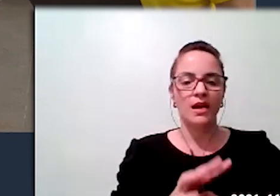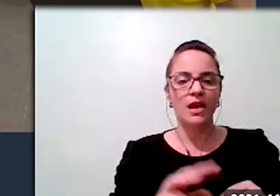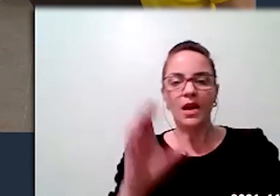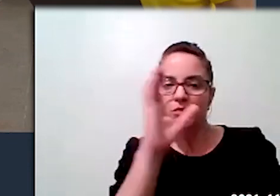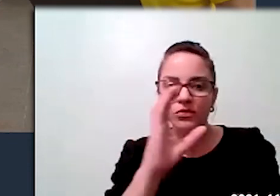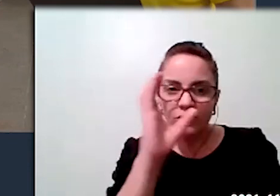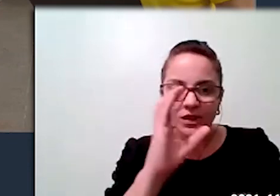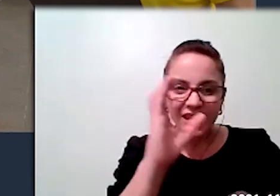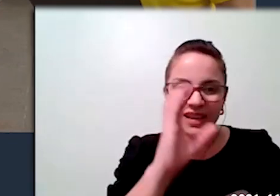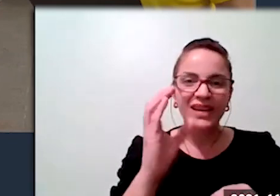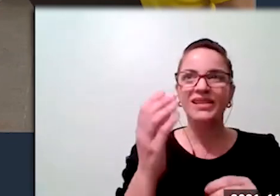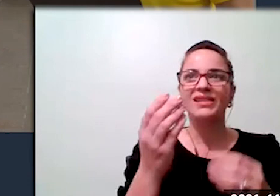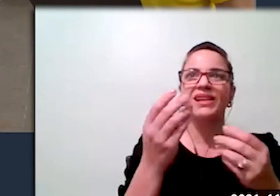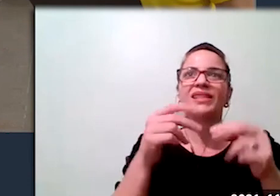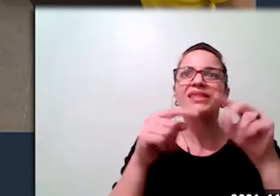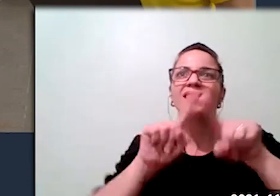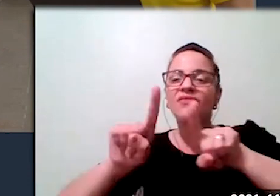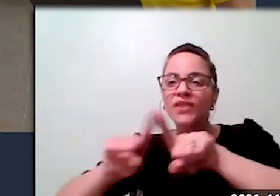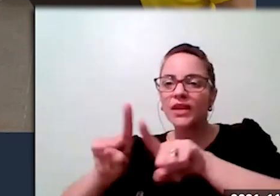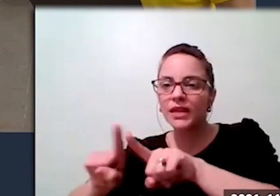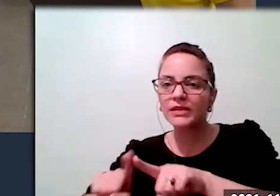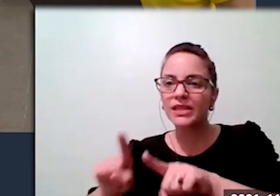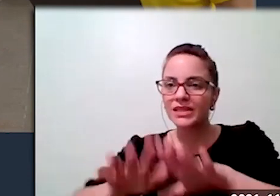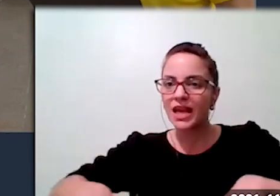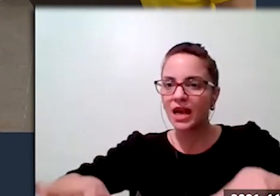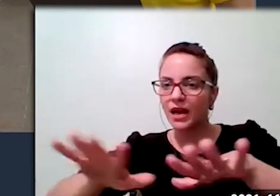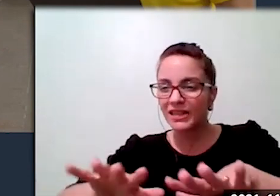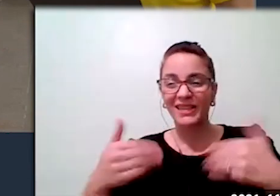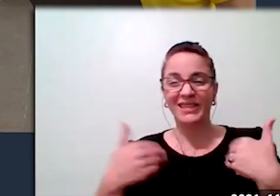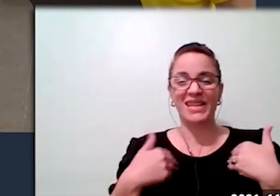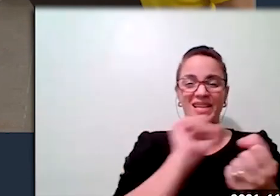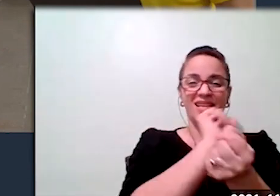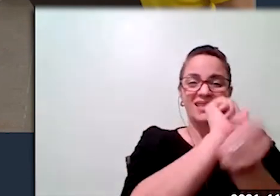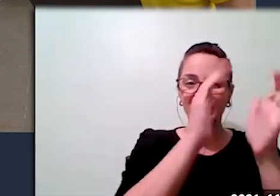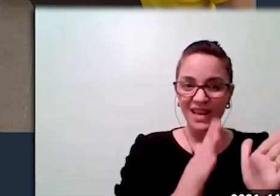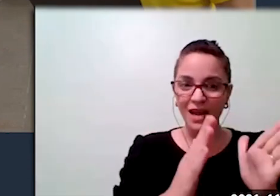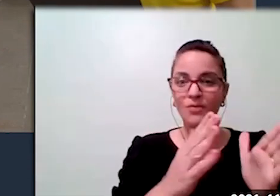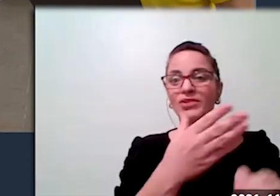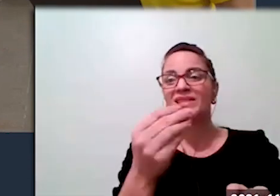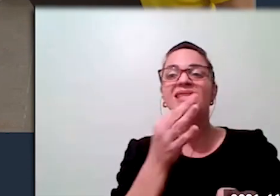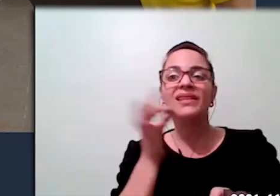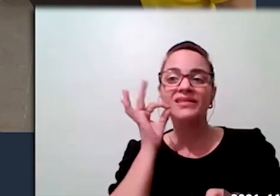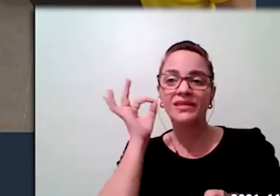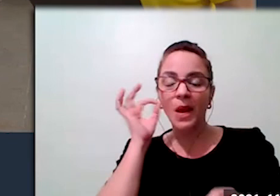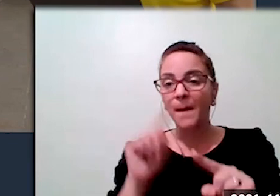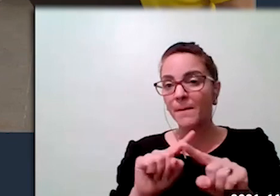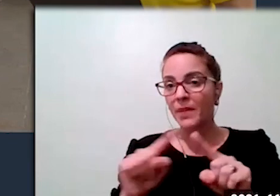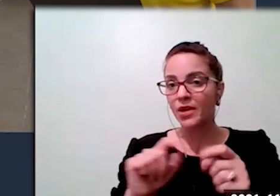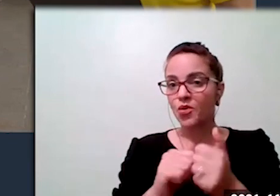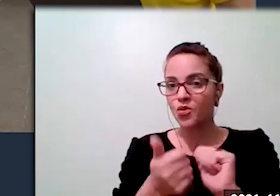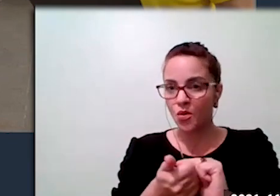primeras estructuras por esclavos e indígenas sometidos. Con alquimia tecnológica,